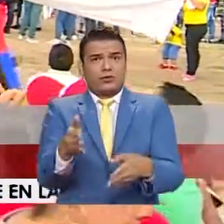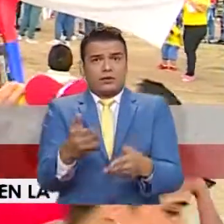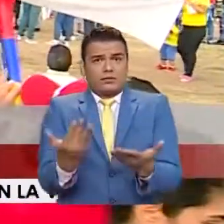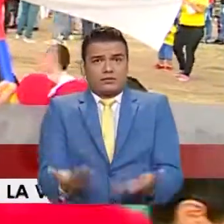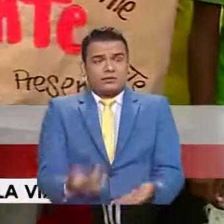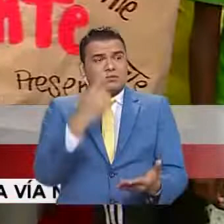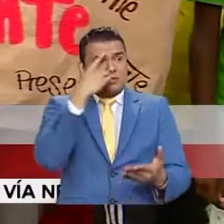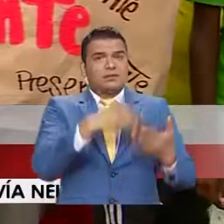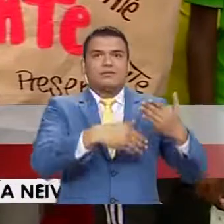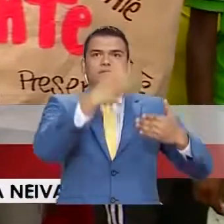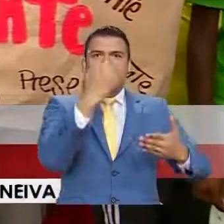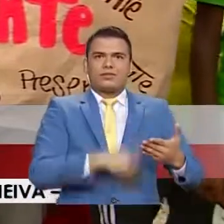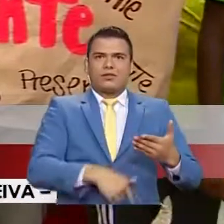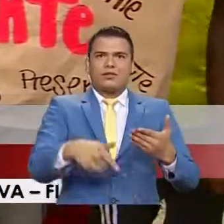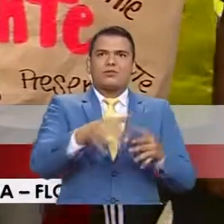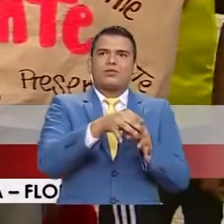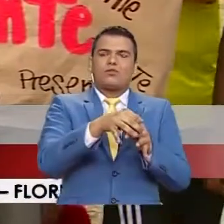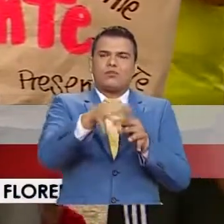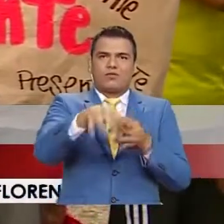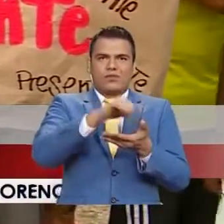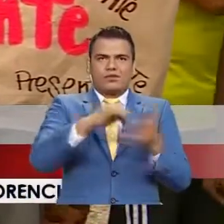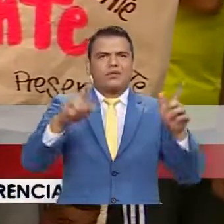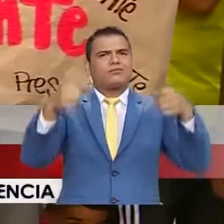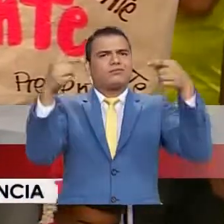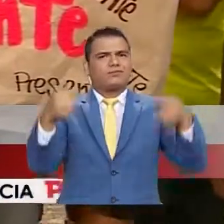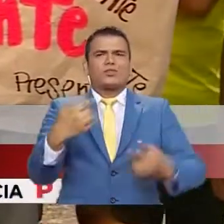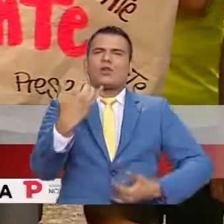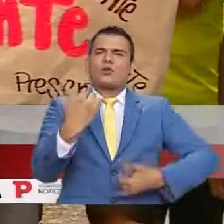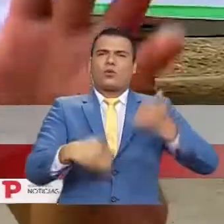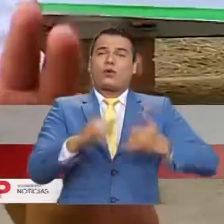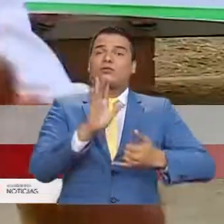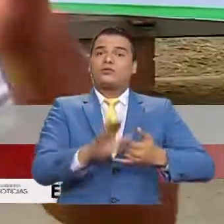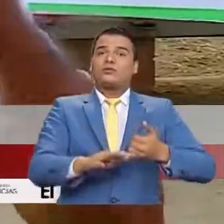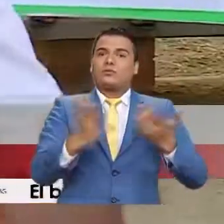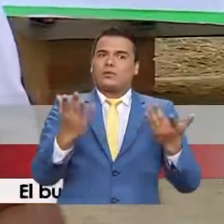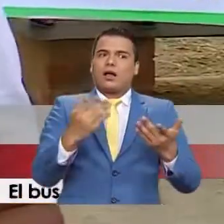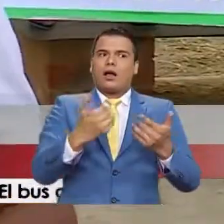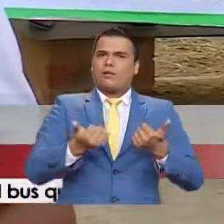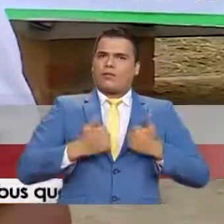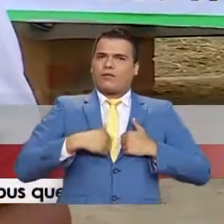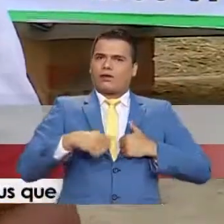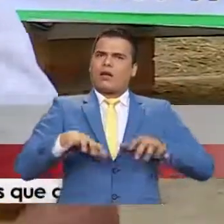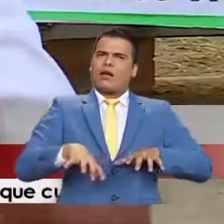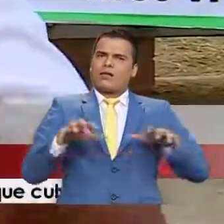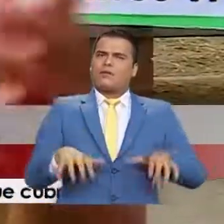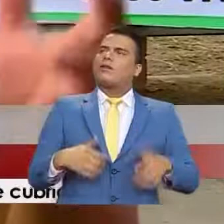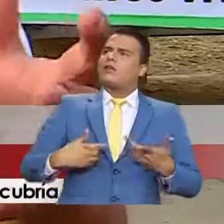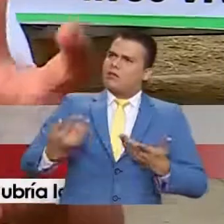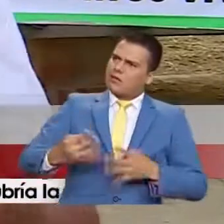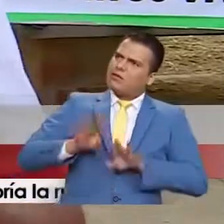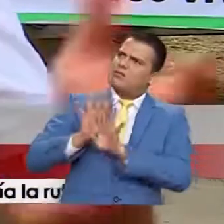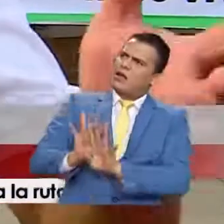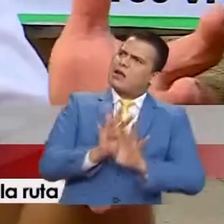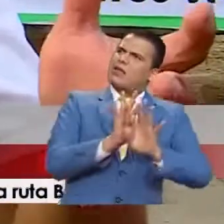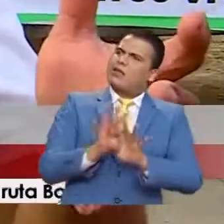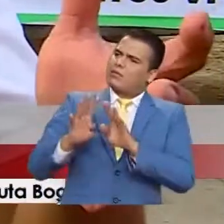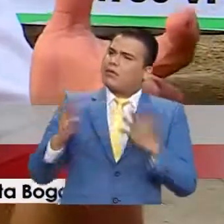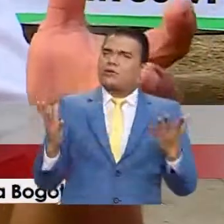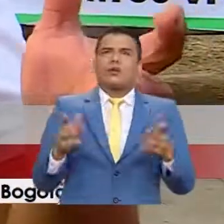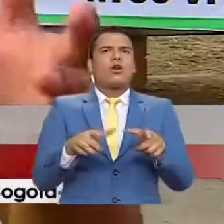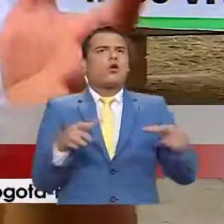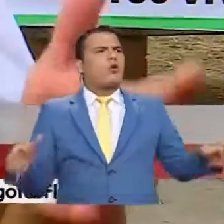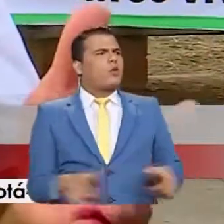inauguración de los Juegos Interveredales y alzaron su voz de protesta. No nos oponemos al deporte ni a los Juegos, donde dice que en un polideportivo, nosotros no